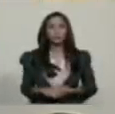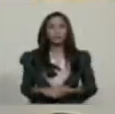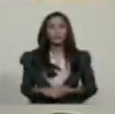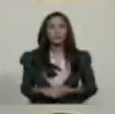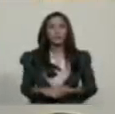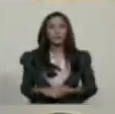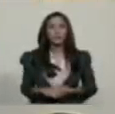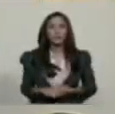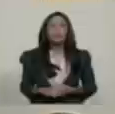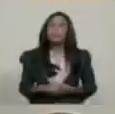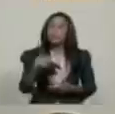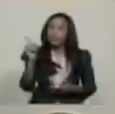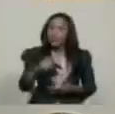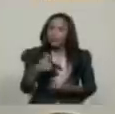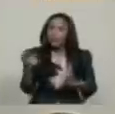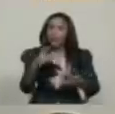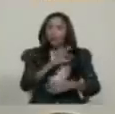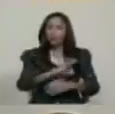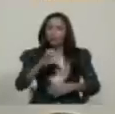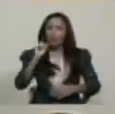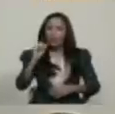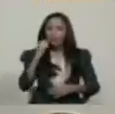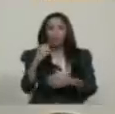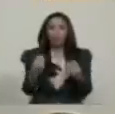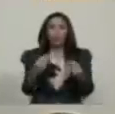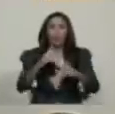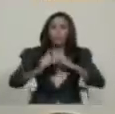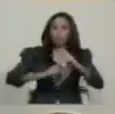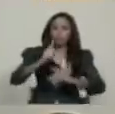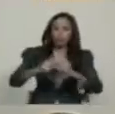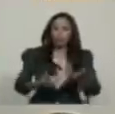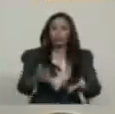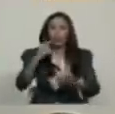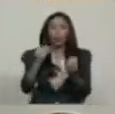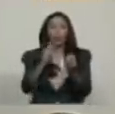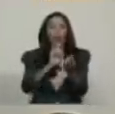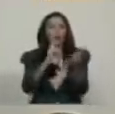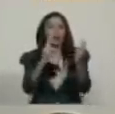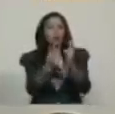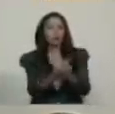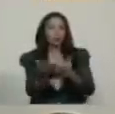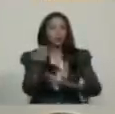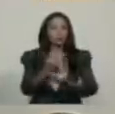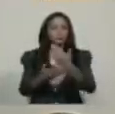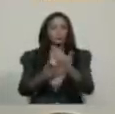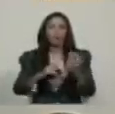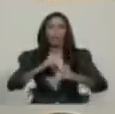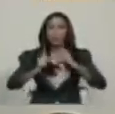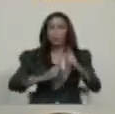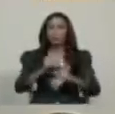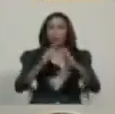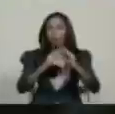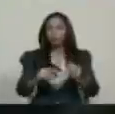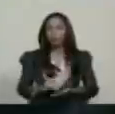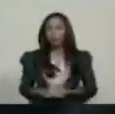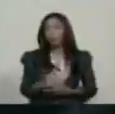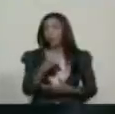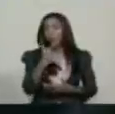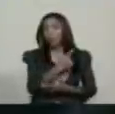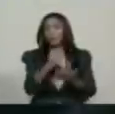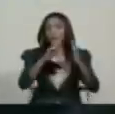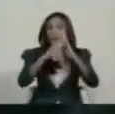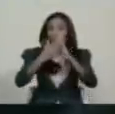quieres hablar de socialismo? Hay que hablar de producción. Las relaciones de producción que establece la